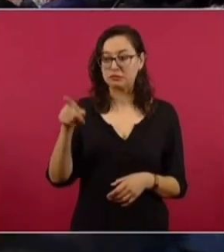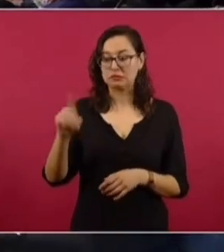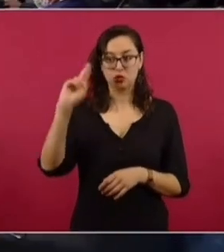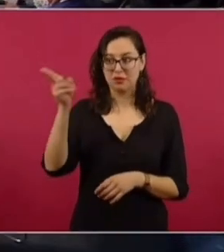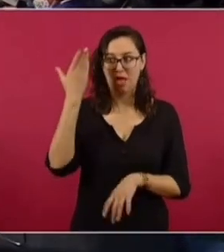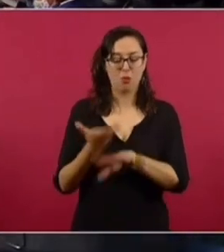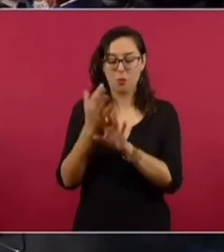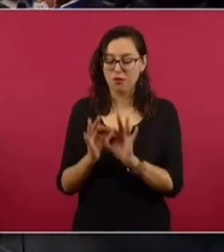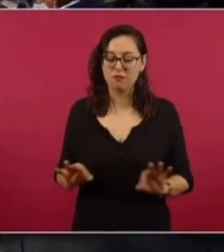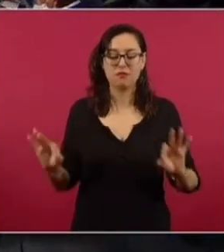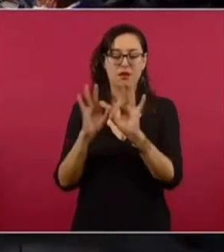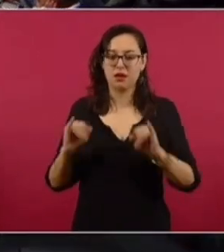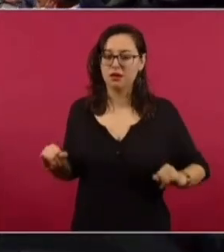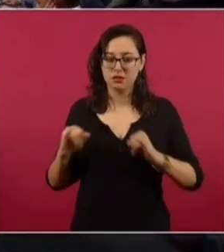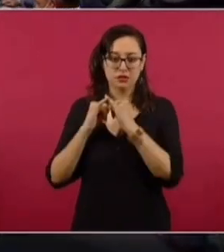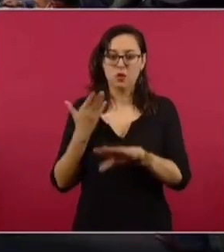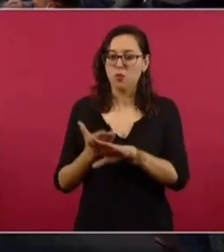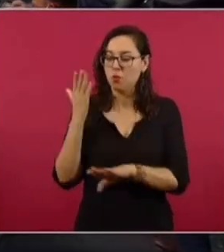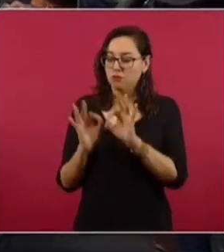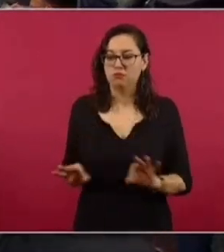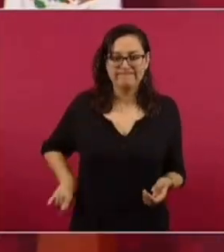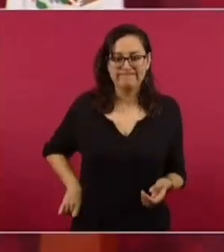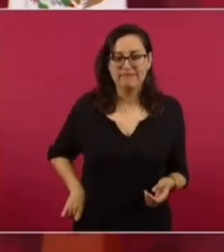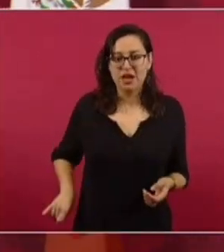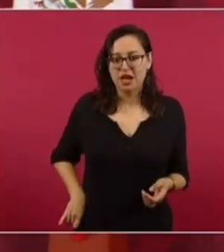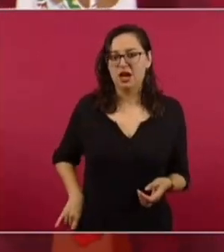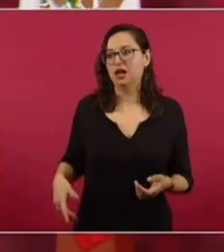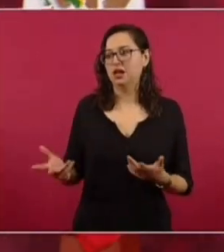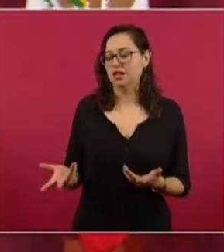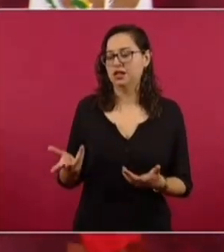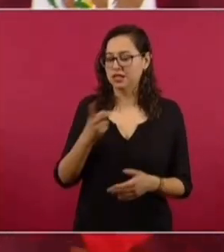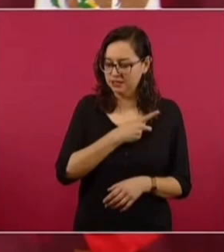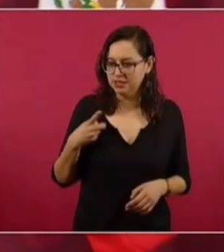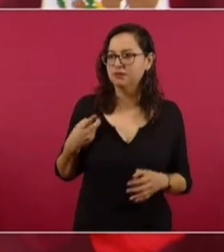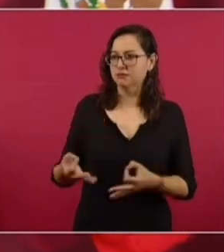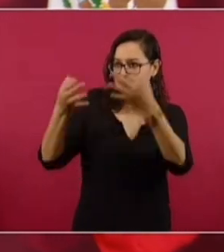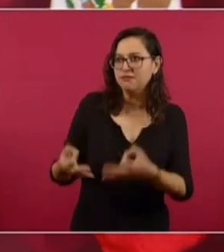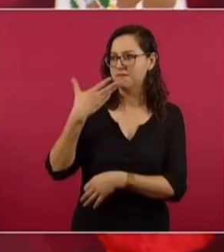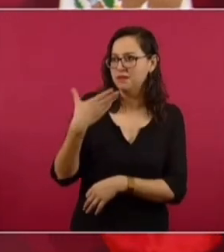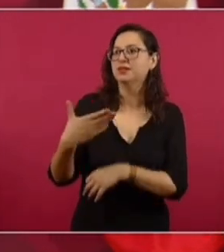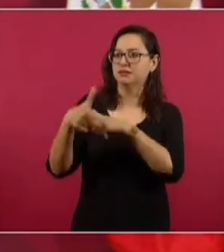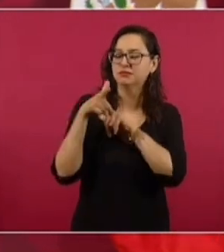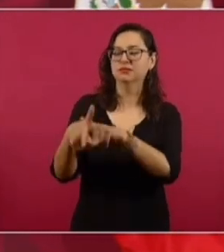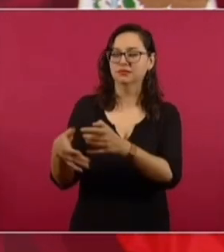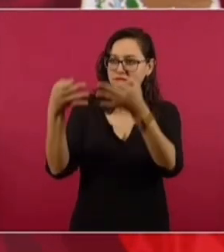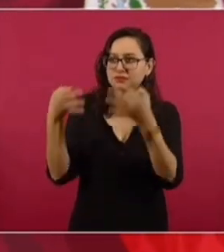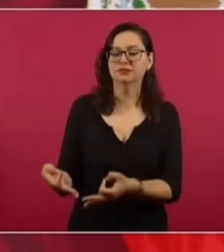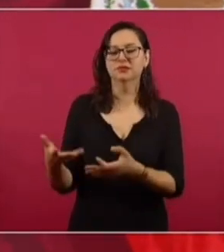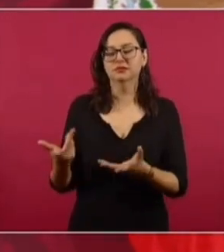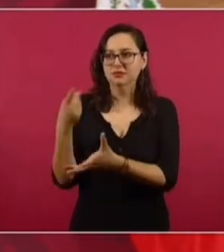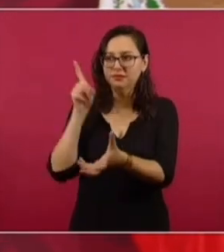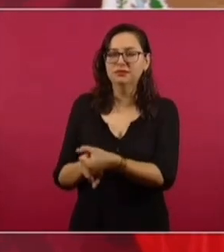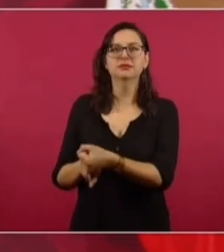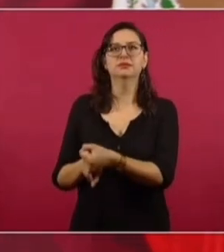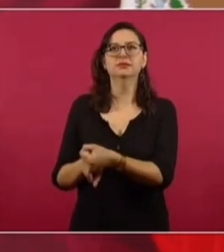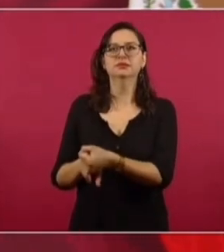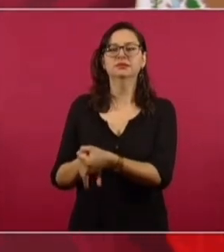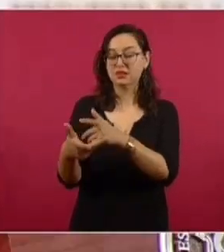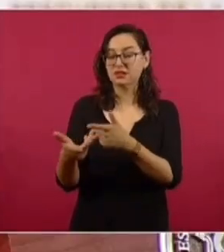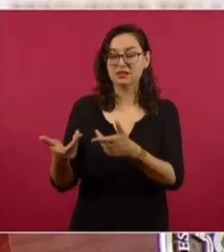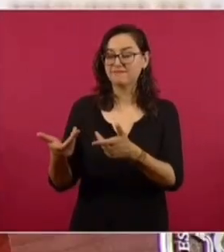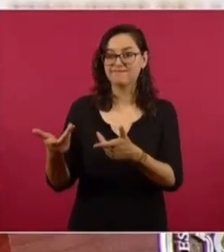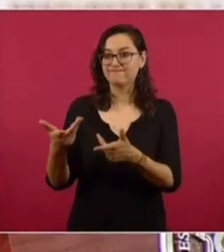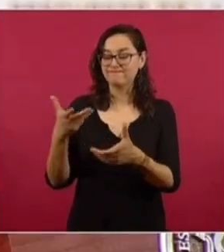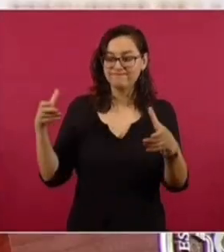importantísima, histórica de nuestro país, siga siendo una gran institución. Que no se